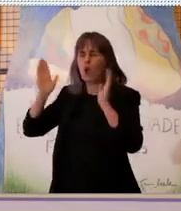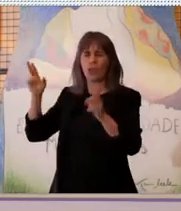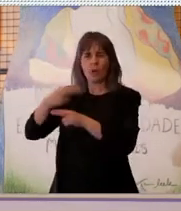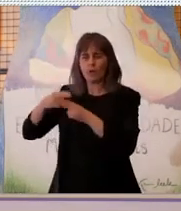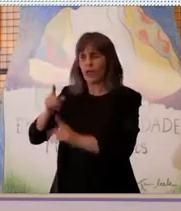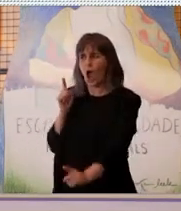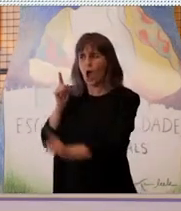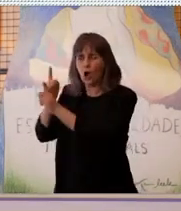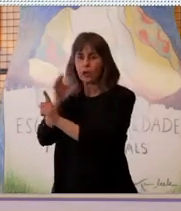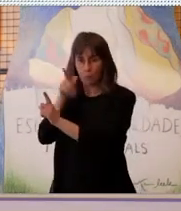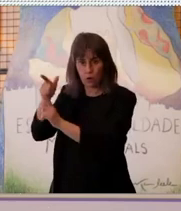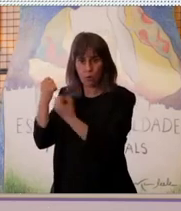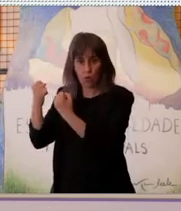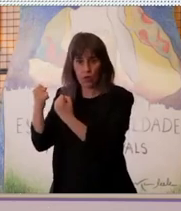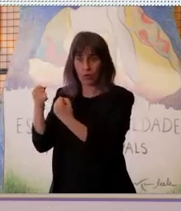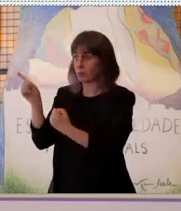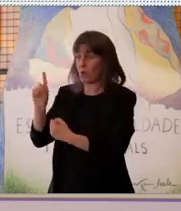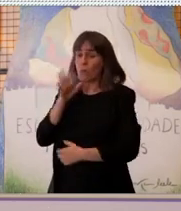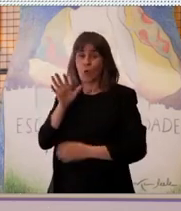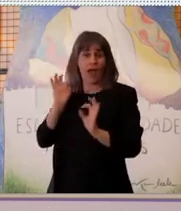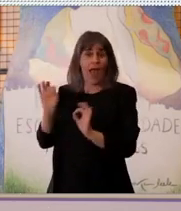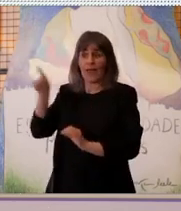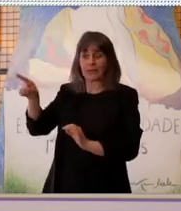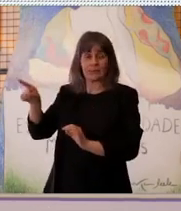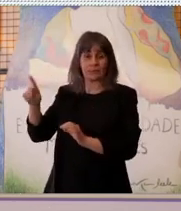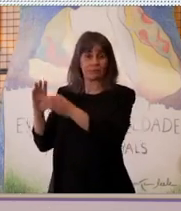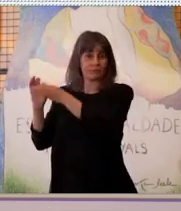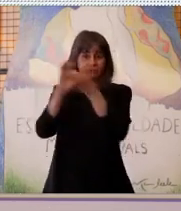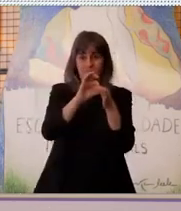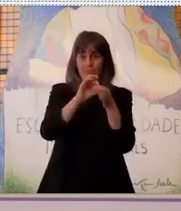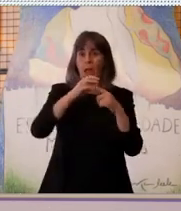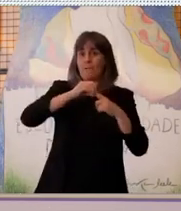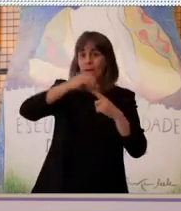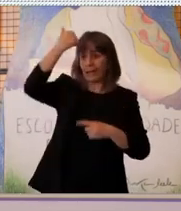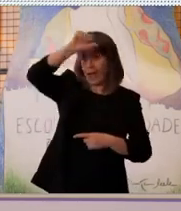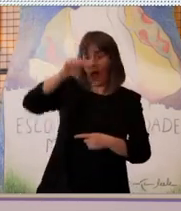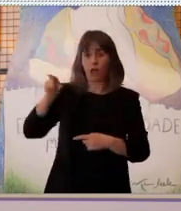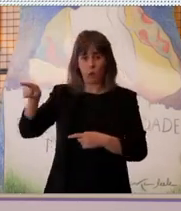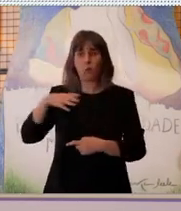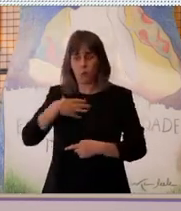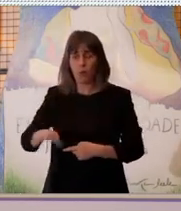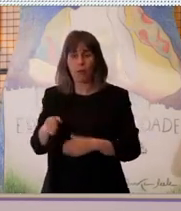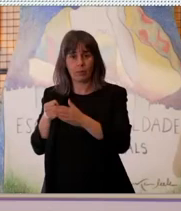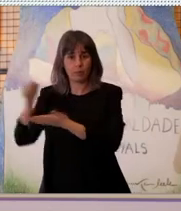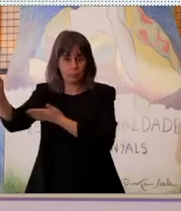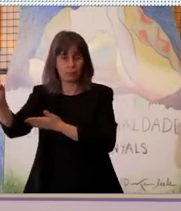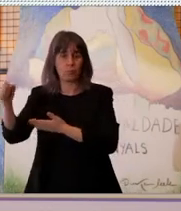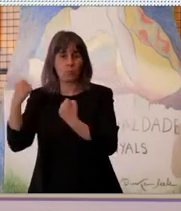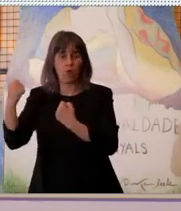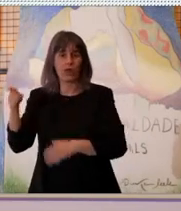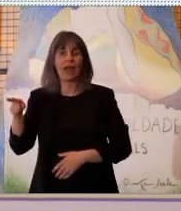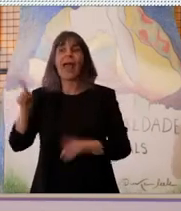ejerciendo un puesto de poder porque es funcional no al patriarcado al poder a esa mujer puede ocuparlo si ella fuera